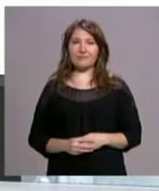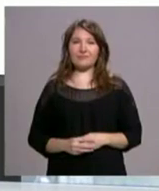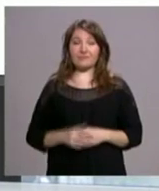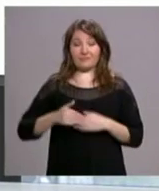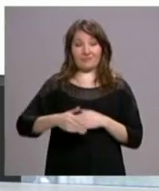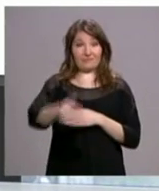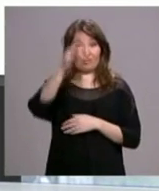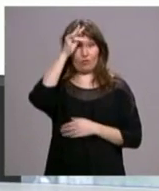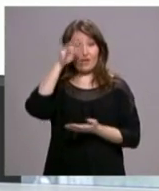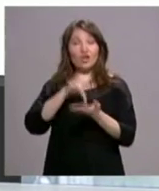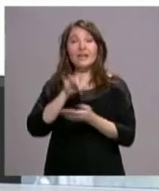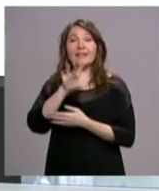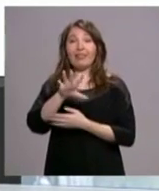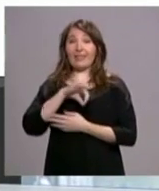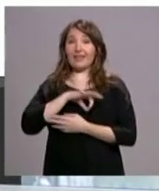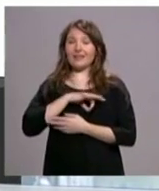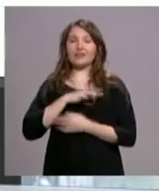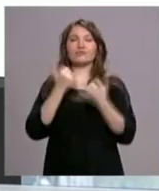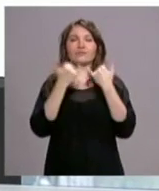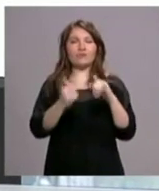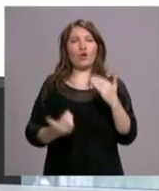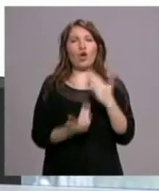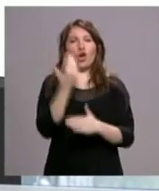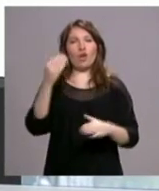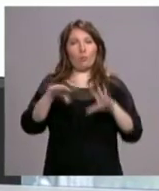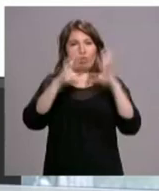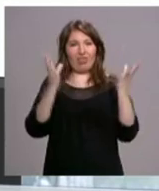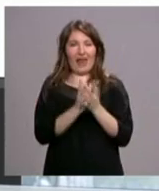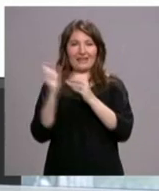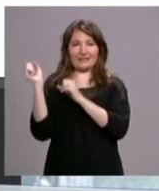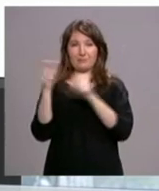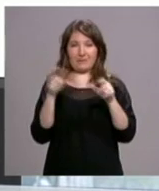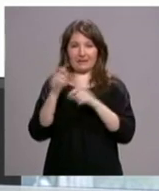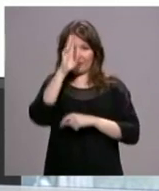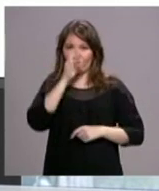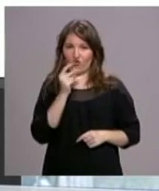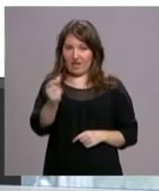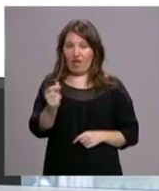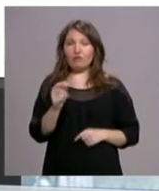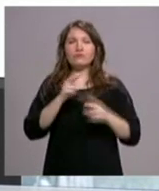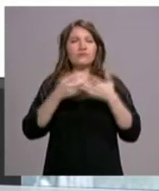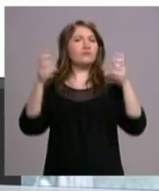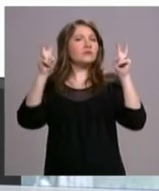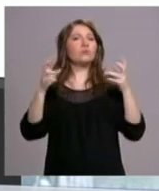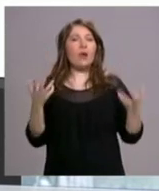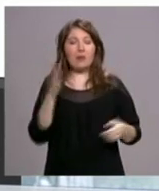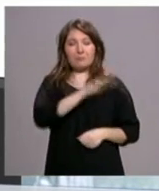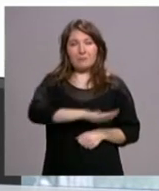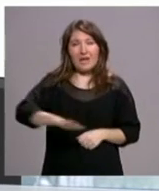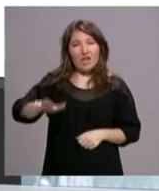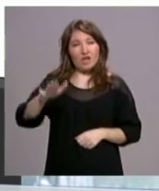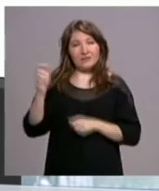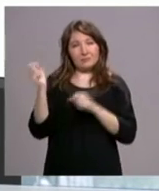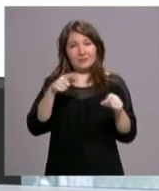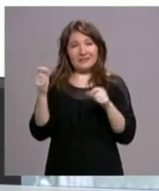Y el próximo domingo 15 de enero se celebra la Jornada Mundial del Emigrante y del Refugiado bajo el lema Menores migrantes vulnerables y sin